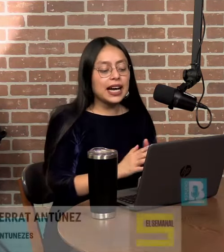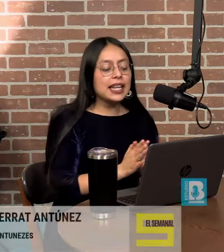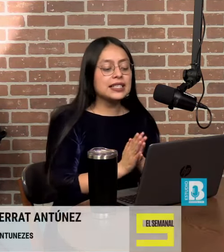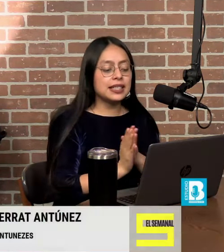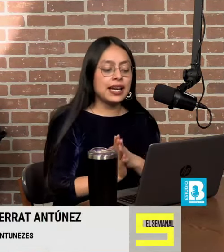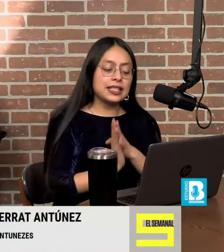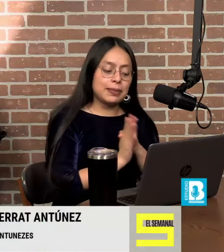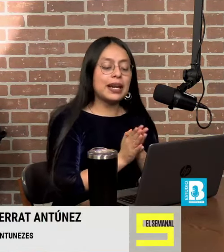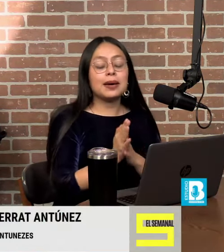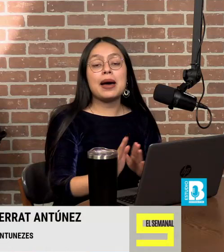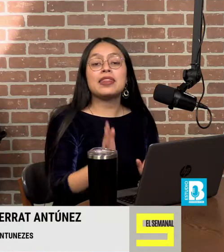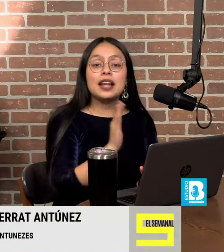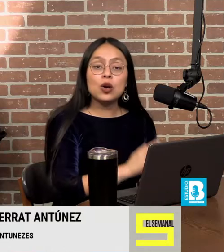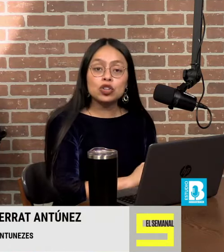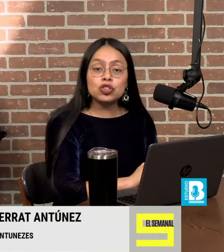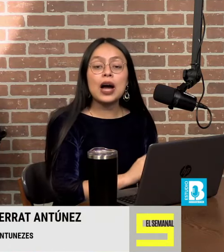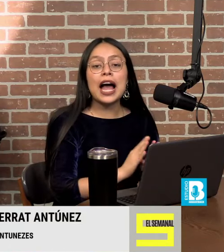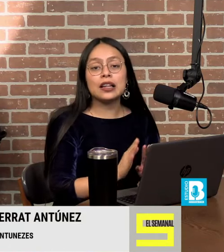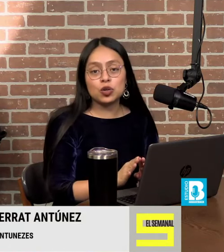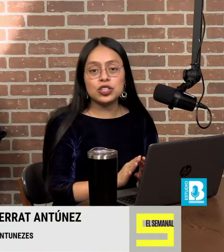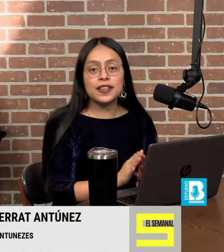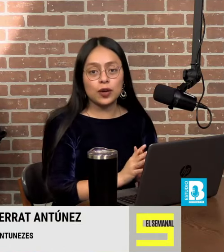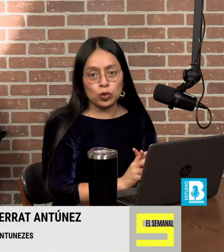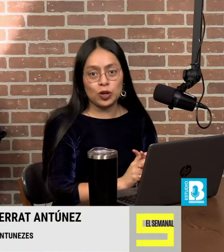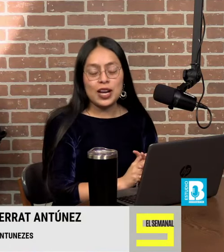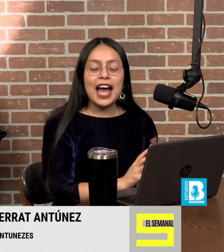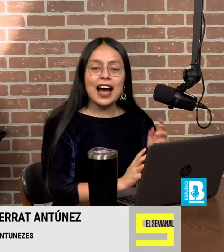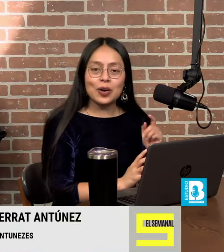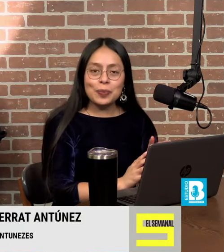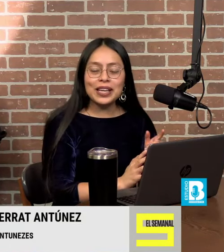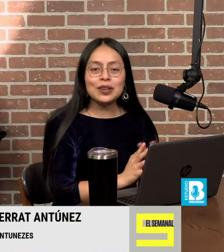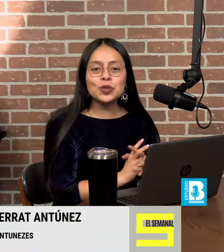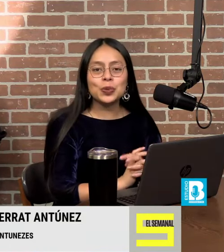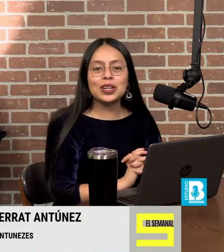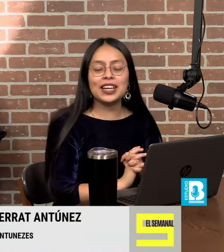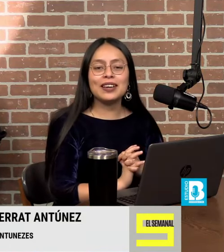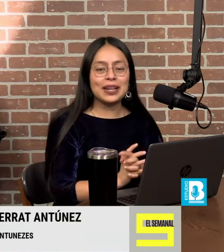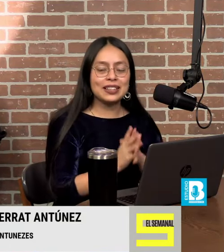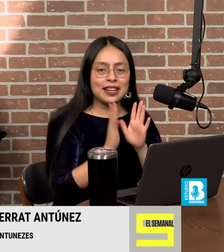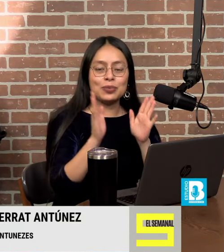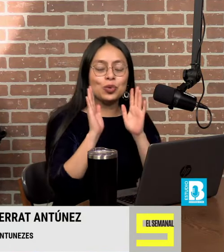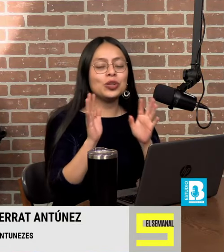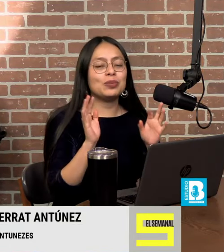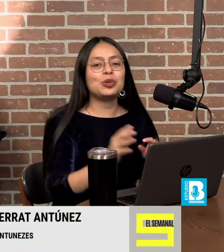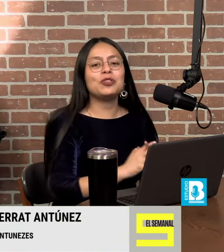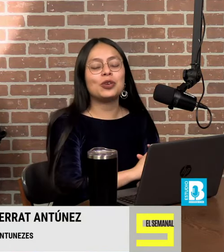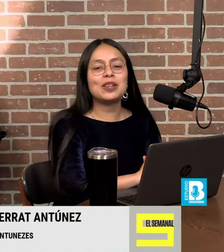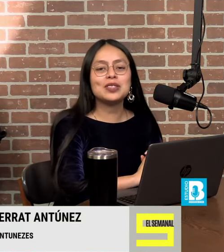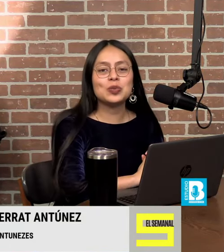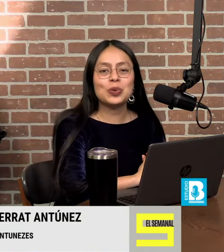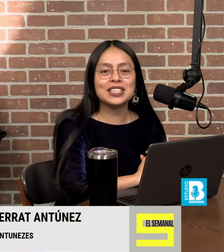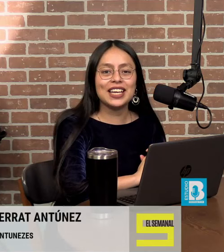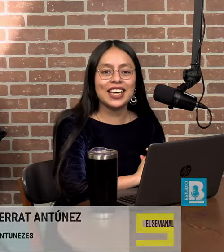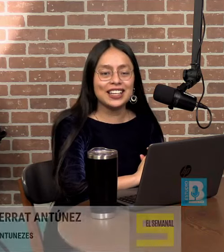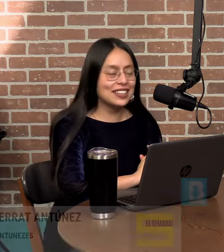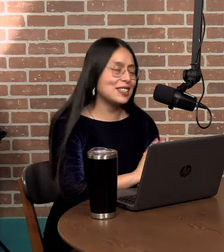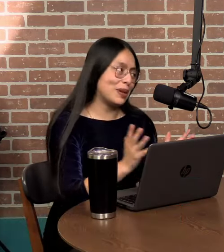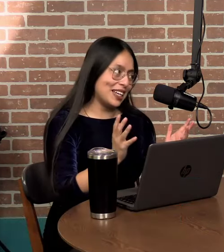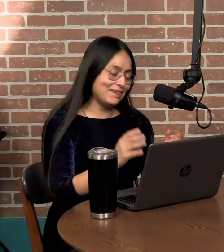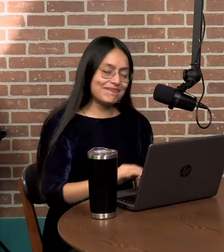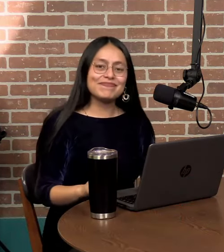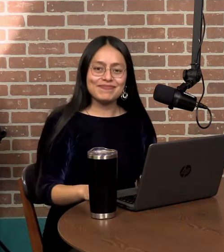destacadas de la semana que va va del 8 al 12 de julio acompáñenos porque van a est muy muy informados después de